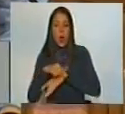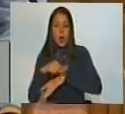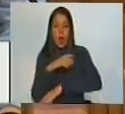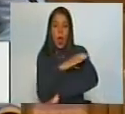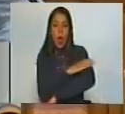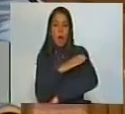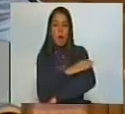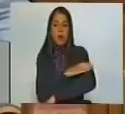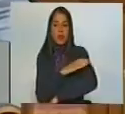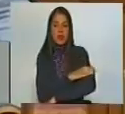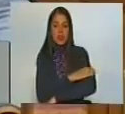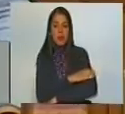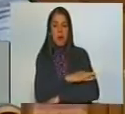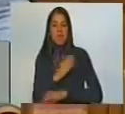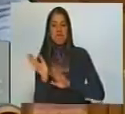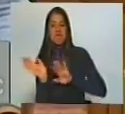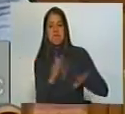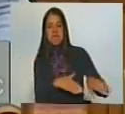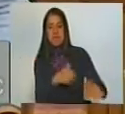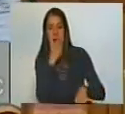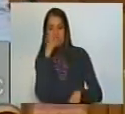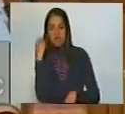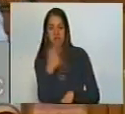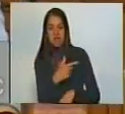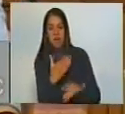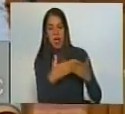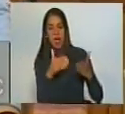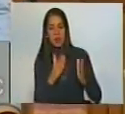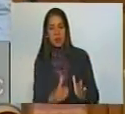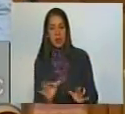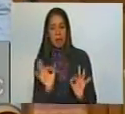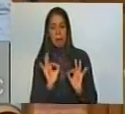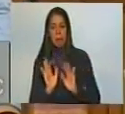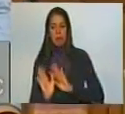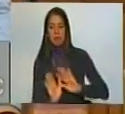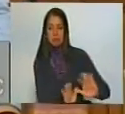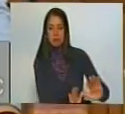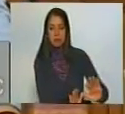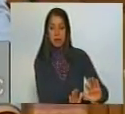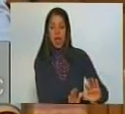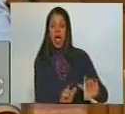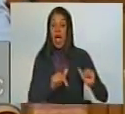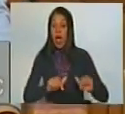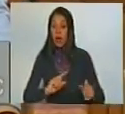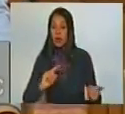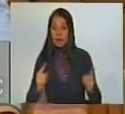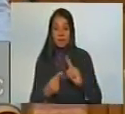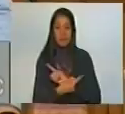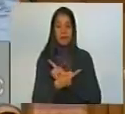no nos llamaban para ser partícipes de las políticas educativas, hoy vemos